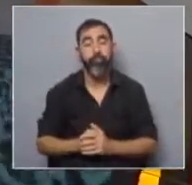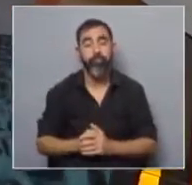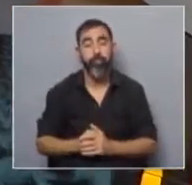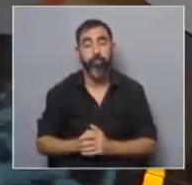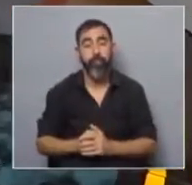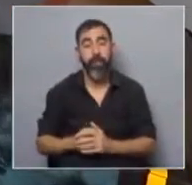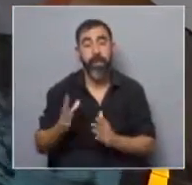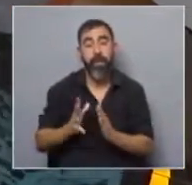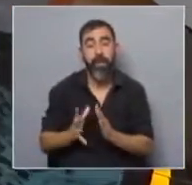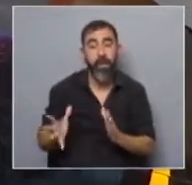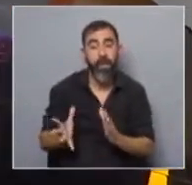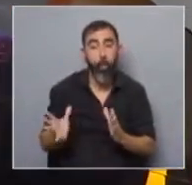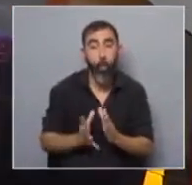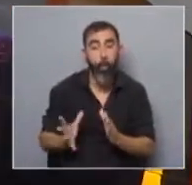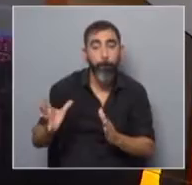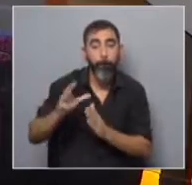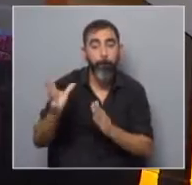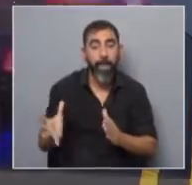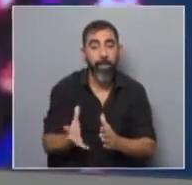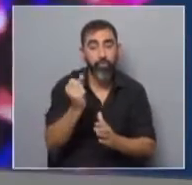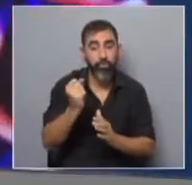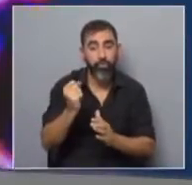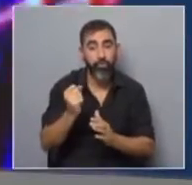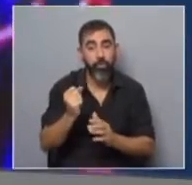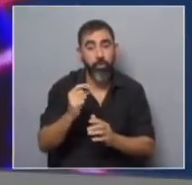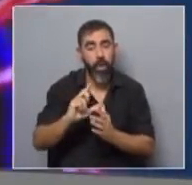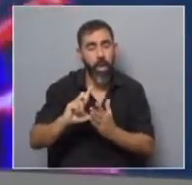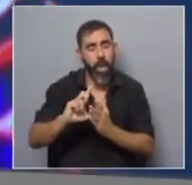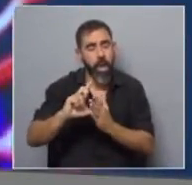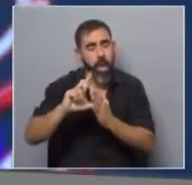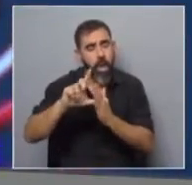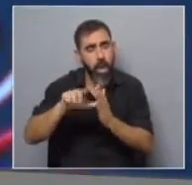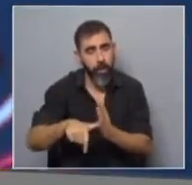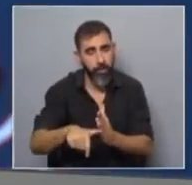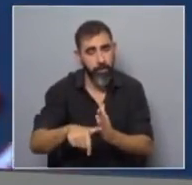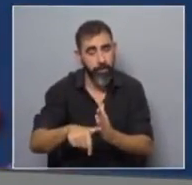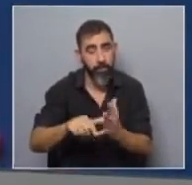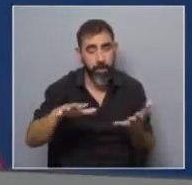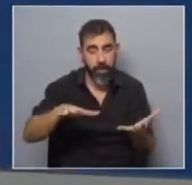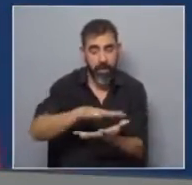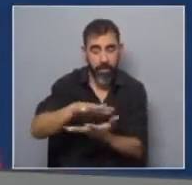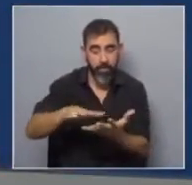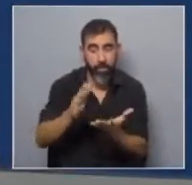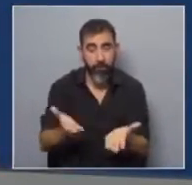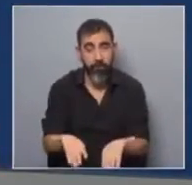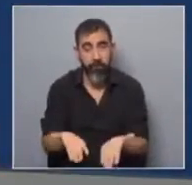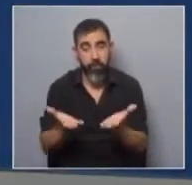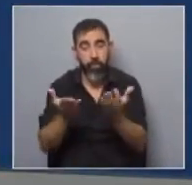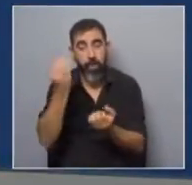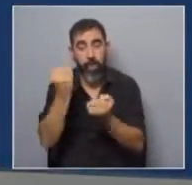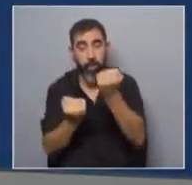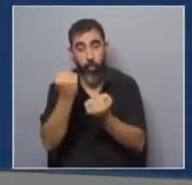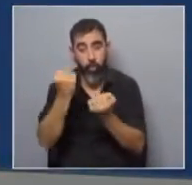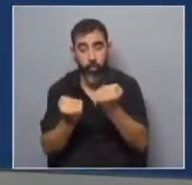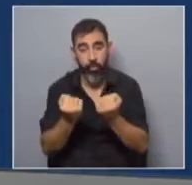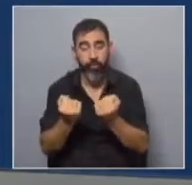la recuperación que se iba a dar se está viendo ralentizada por esta coyuntura inflacionaria,